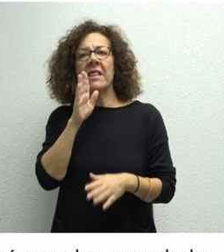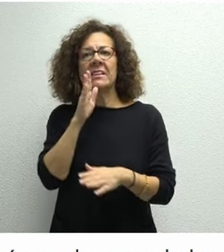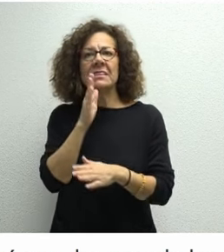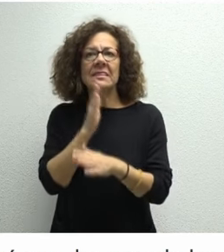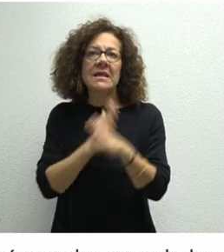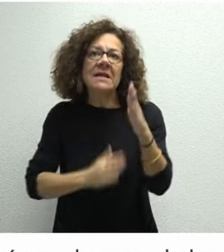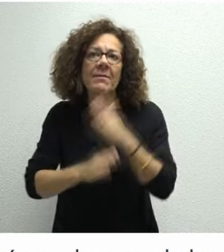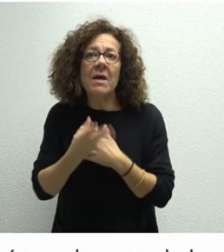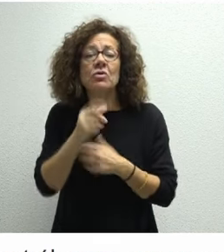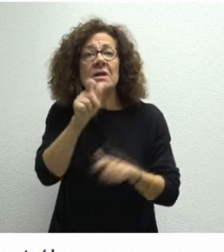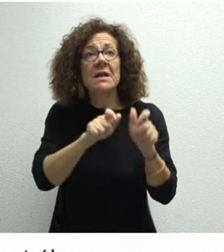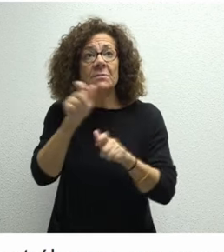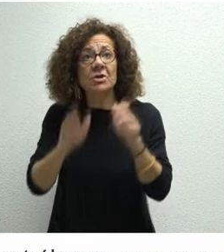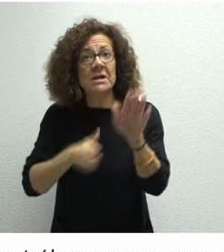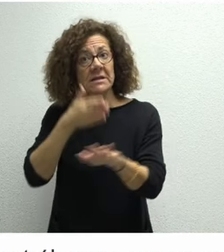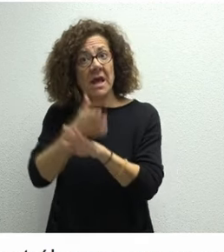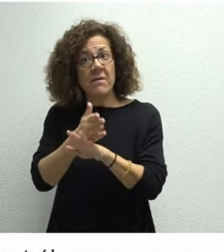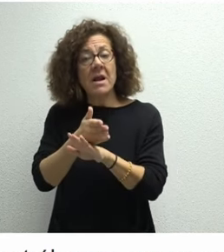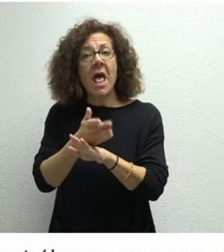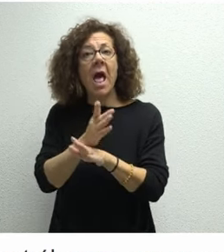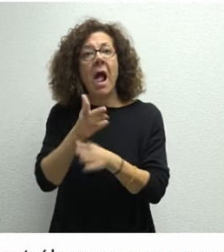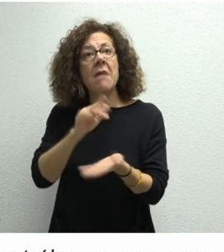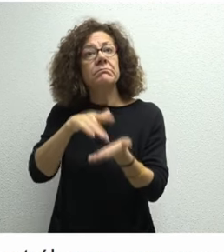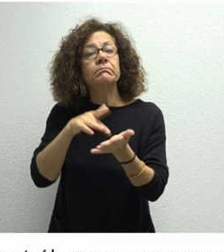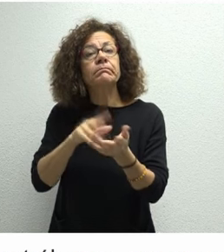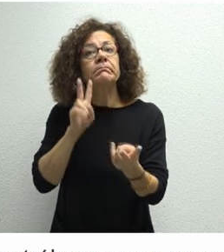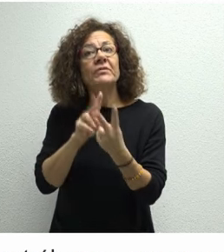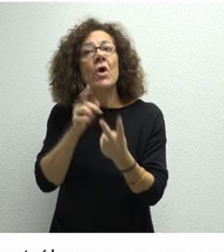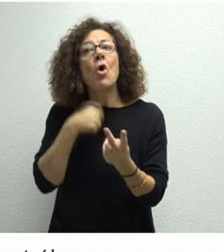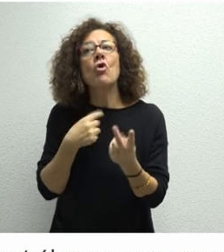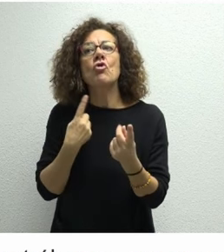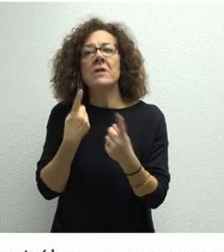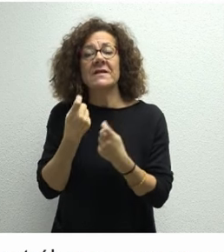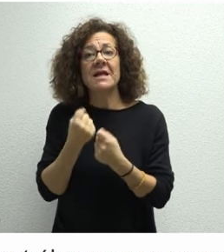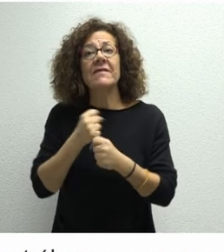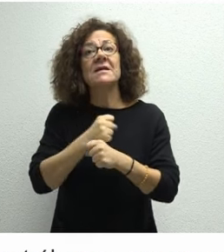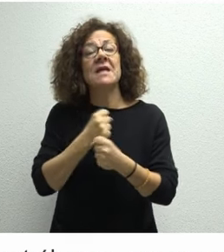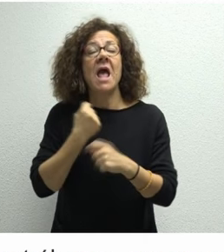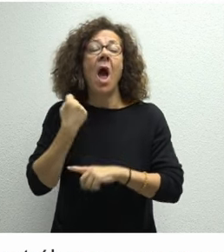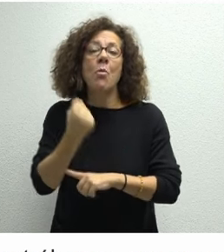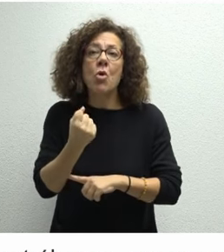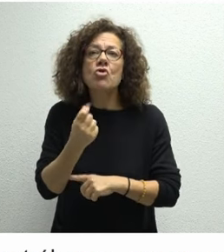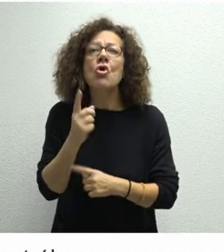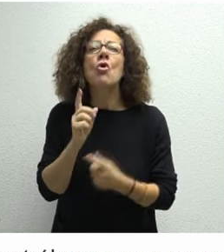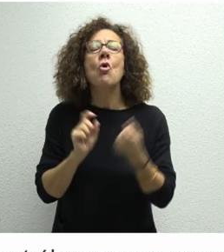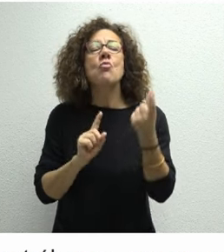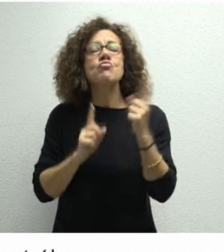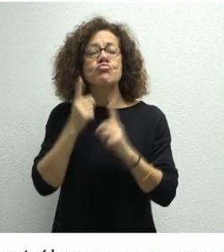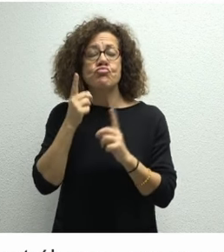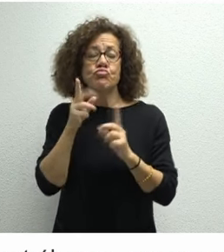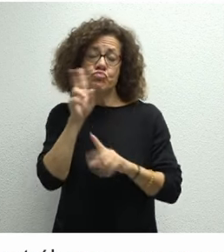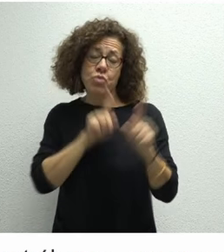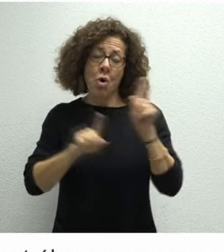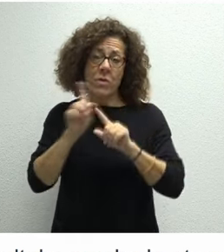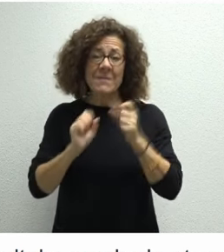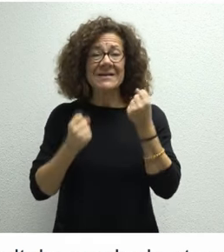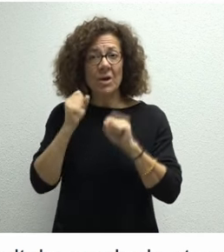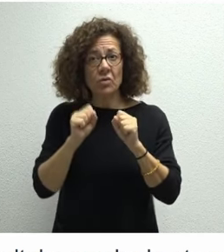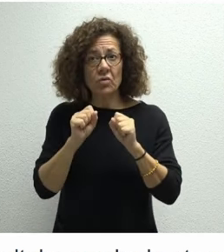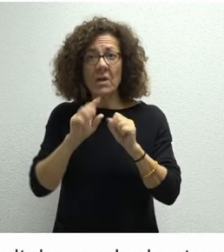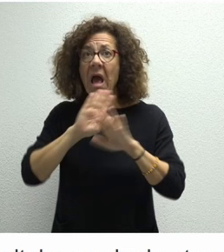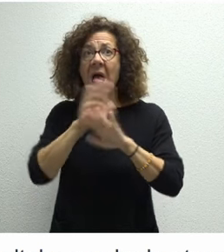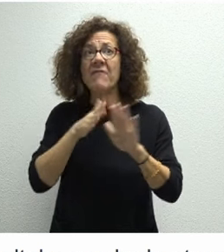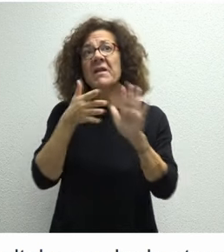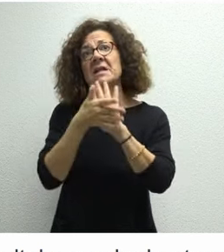las de las personas que acudían a consulta con grandes necesidades de apoyo y problemas de conducta Al final todo quedaba explicado por por